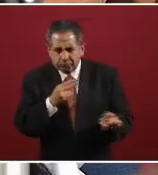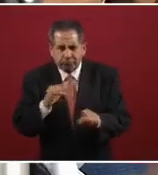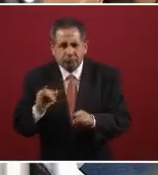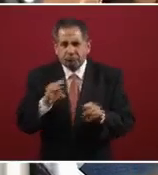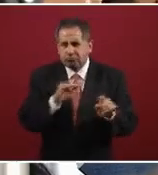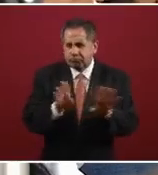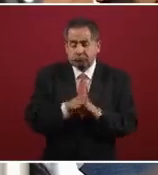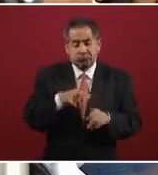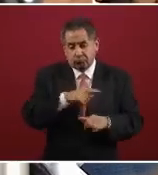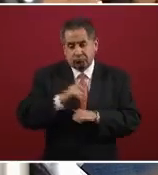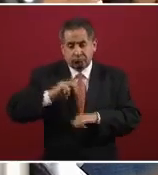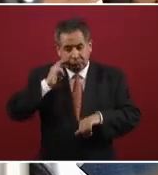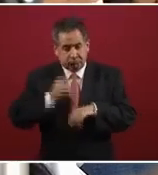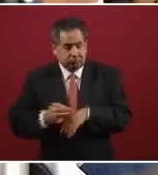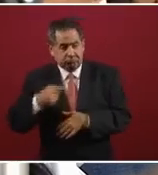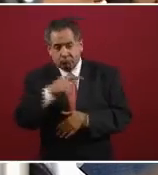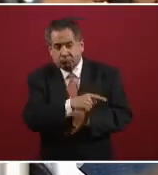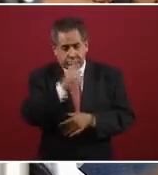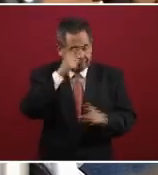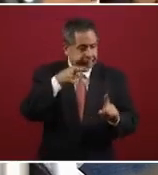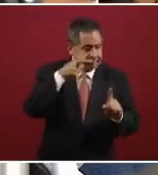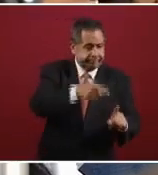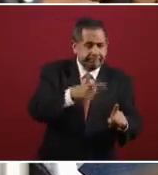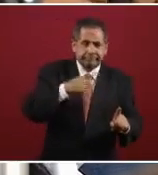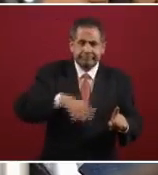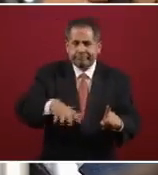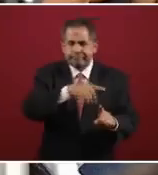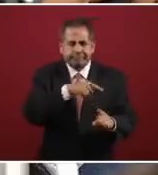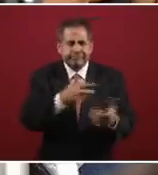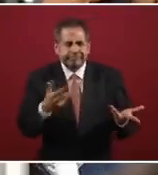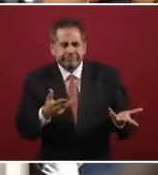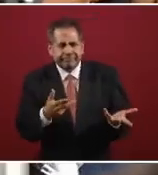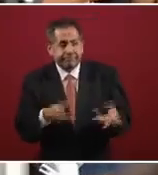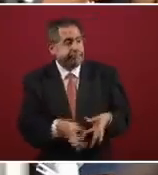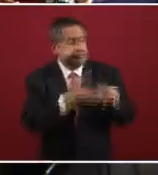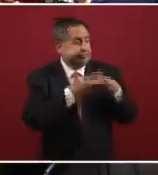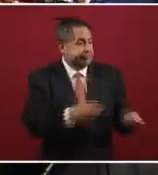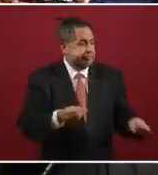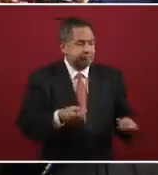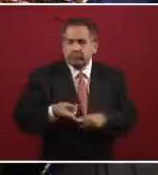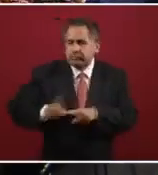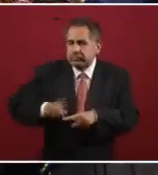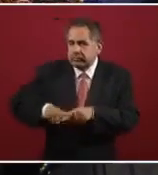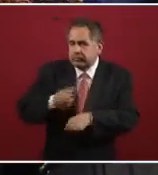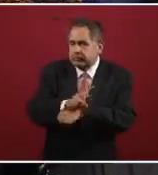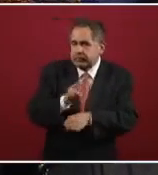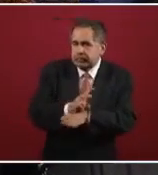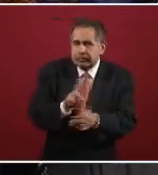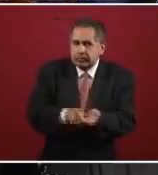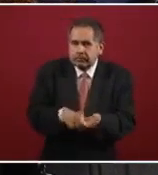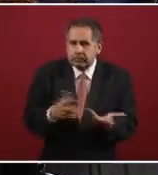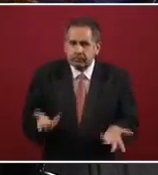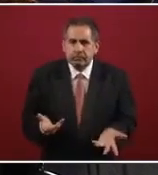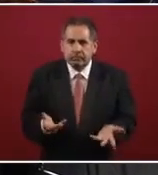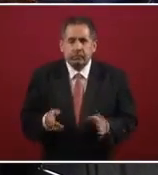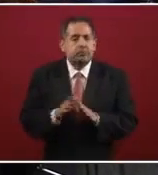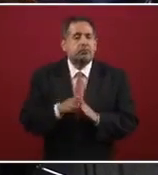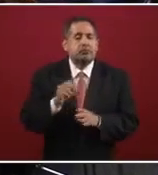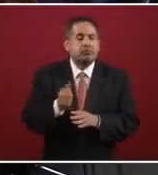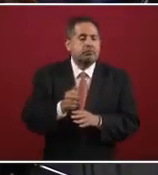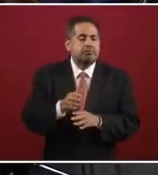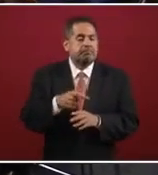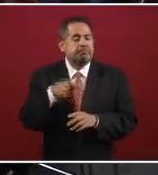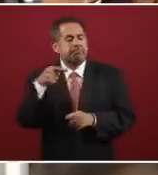o no tanto para su población objetivo como para lo que fueron creados no le preocupa que si desaparece el coneval o hay estas